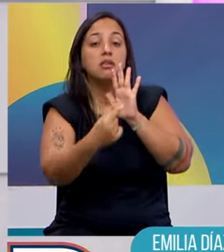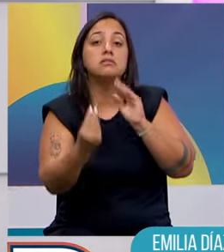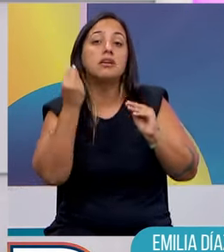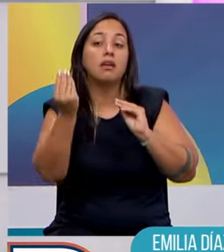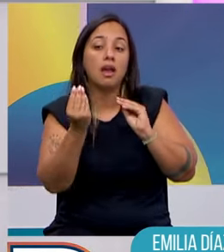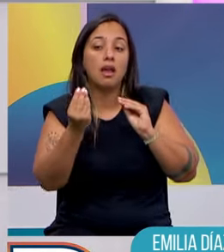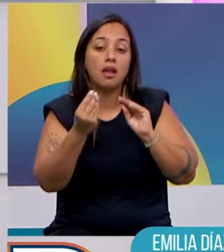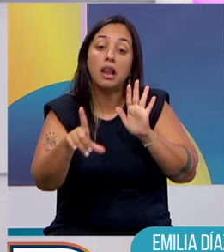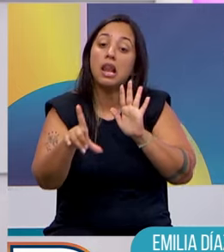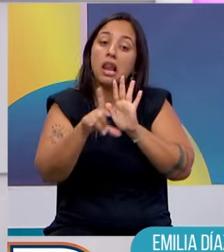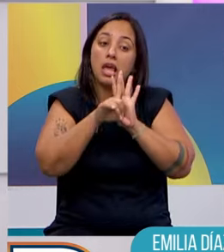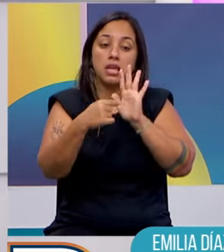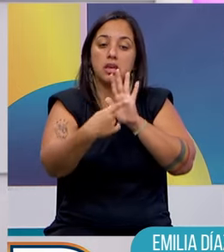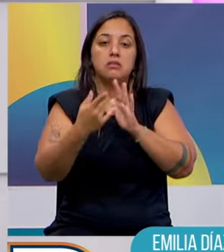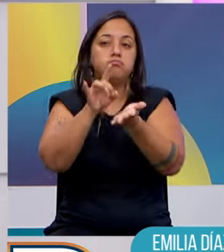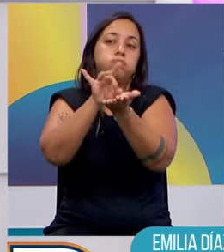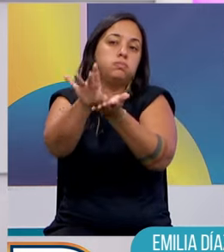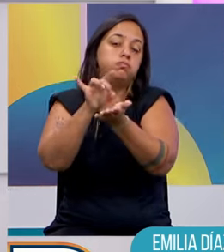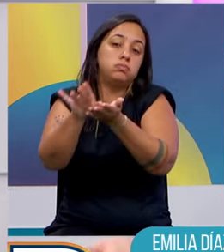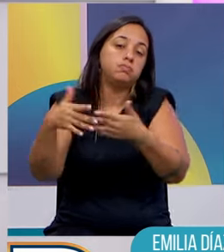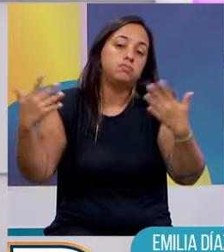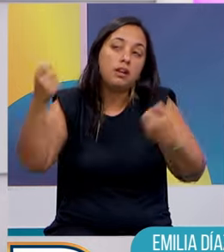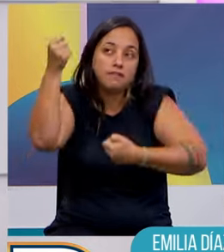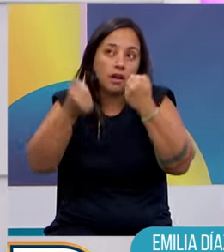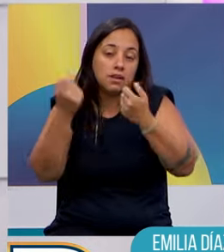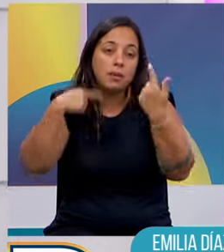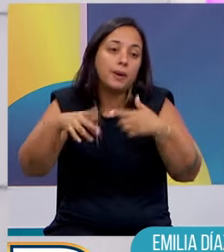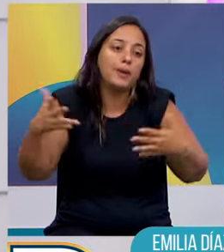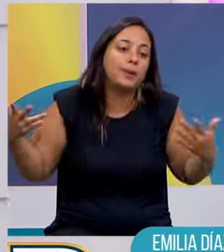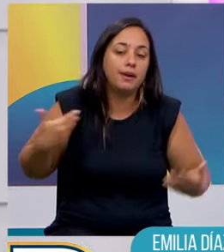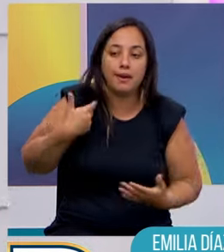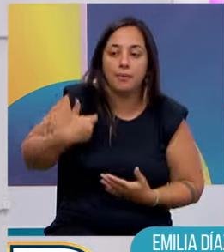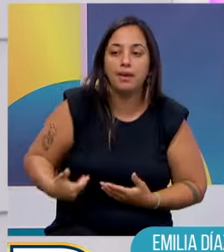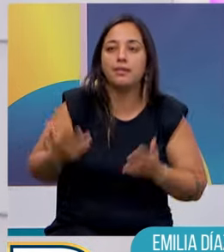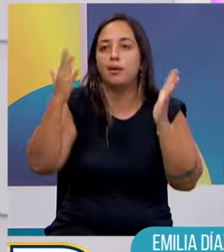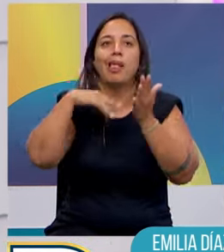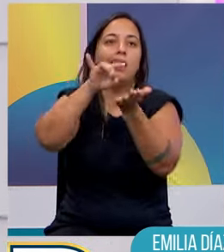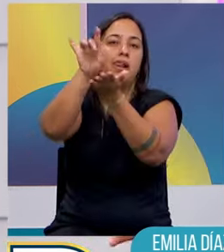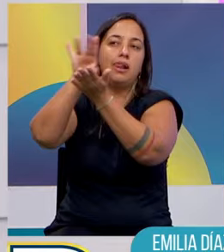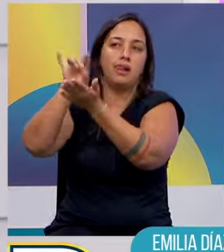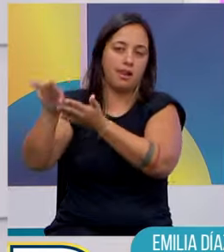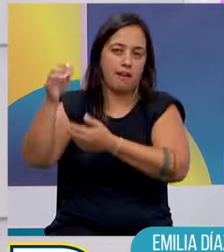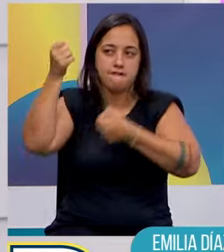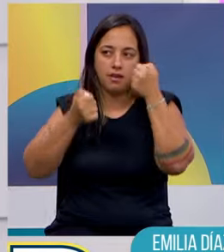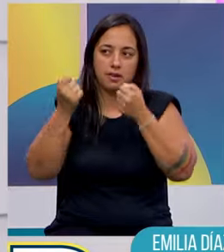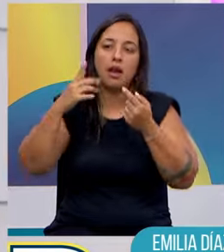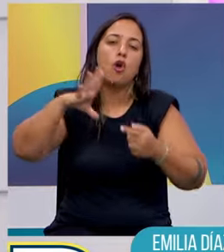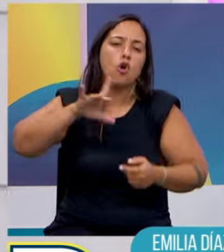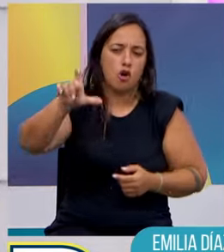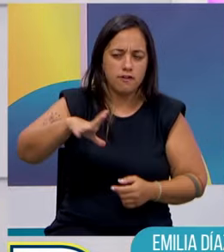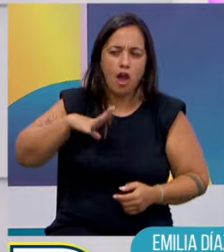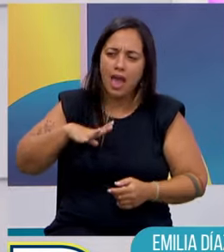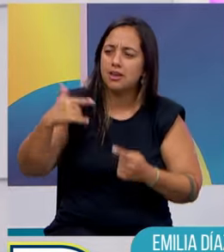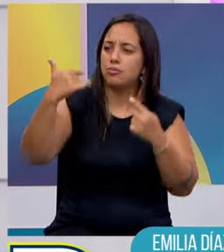de expulsar algunas industrias, pero fomentaron otras. Porque vos no podés expulsar claro, y no fomentar otras. Entonces es un